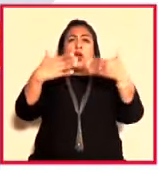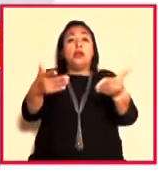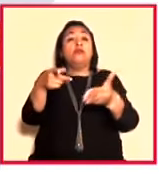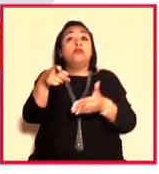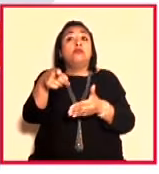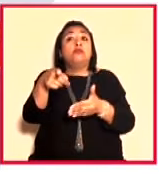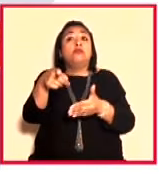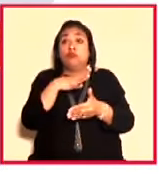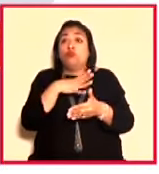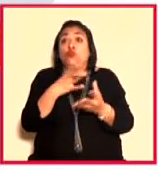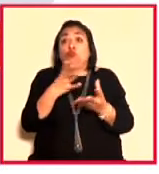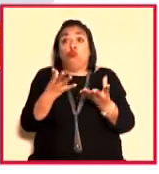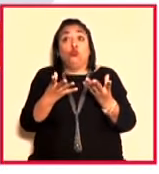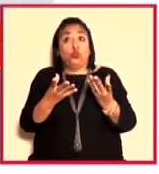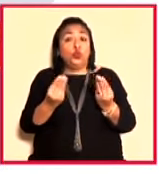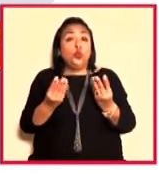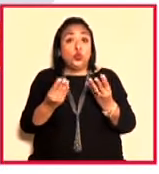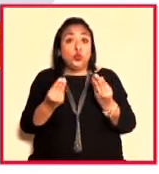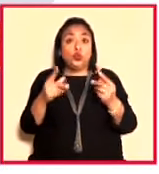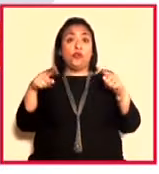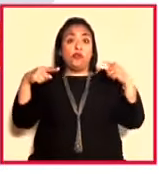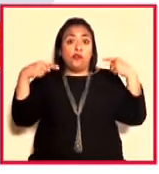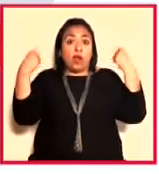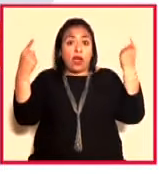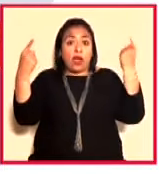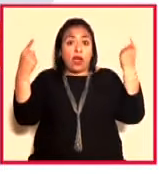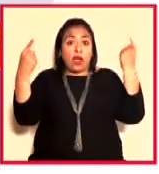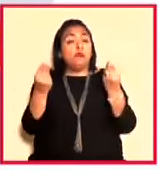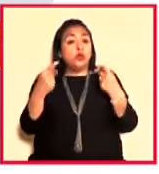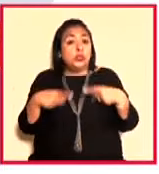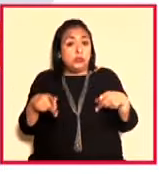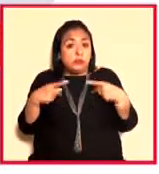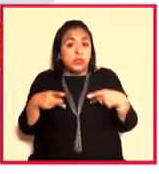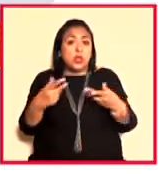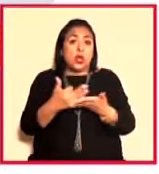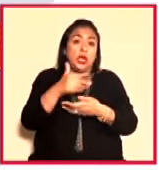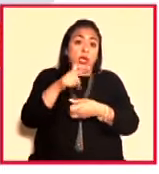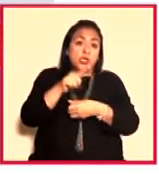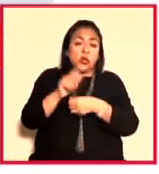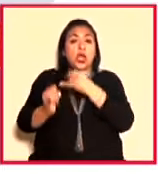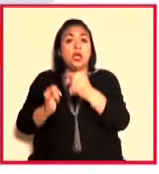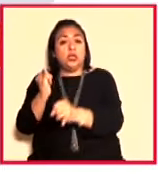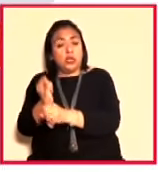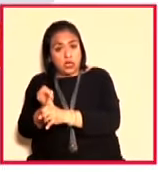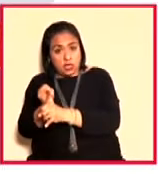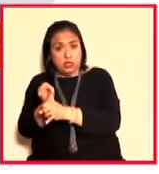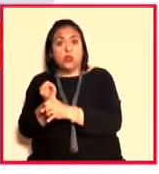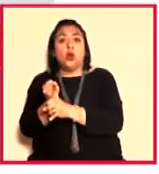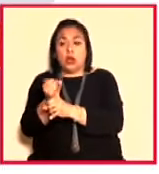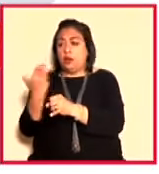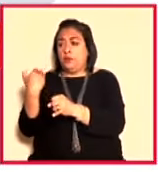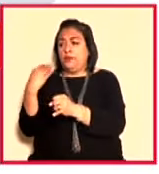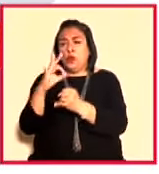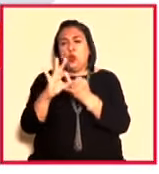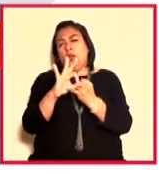adquirido mucha fama, gran cantidad de artistas nacionales e internacionales a lo largo de los últimos años.